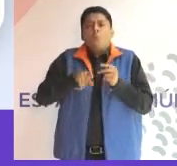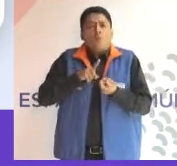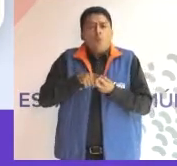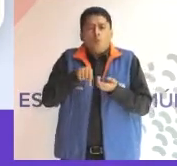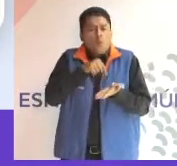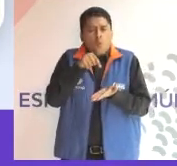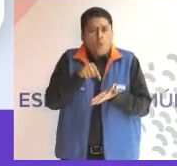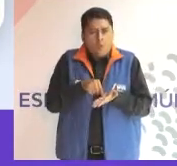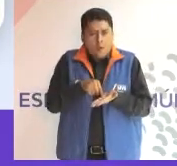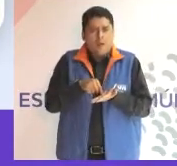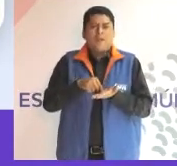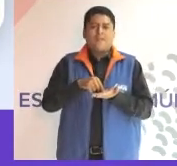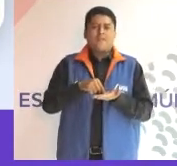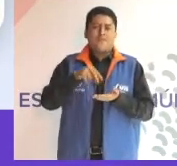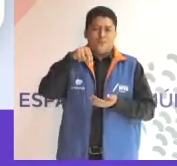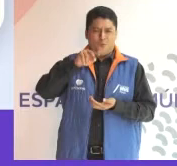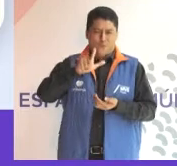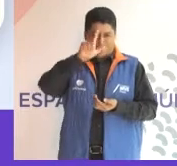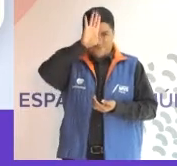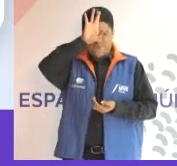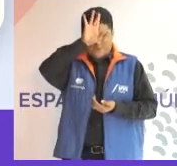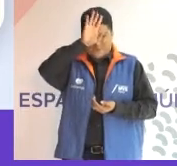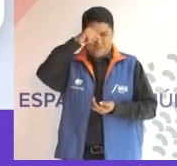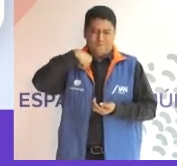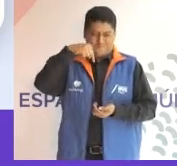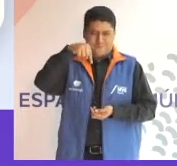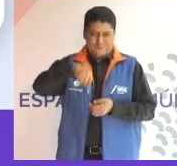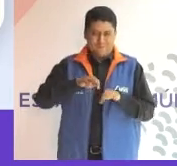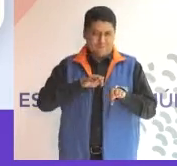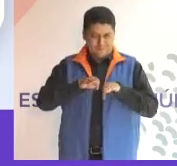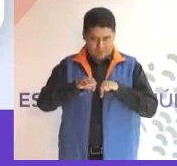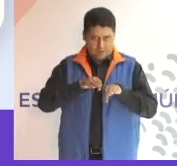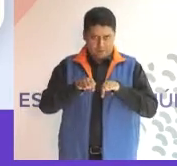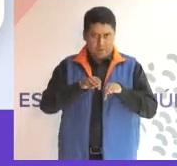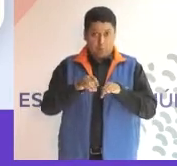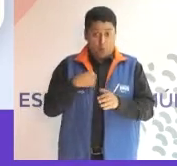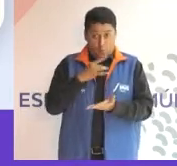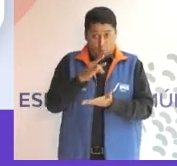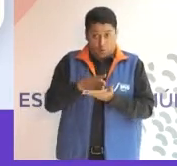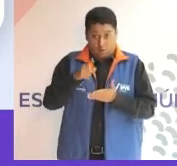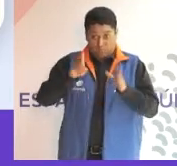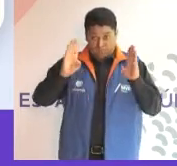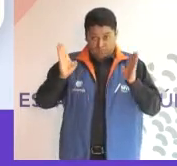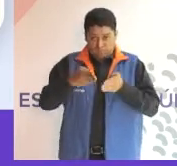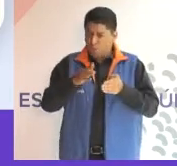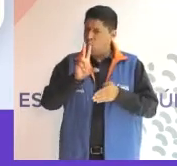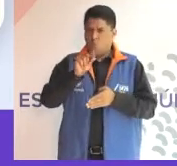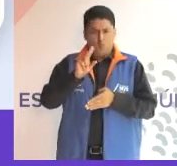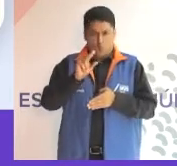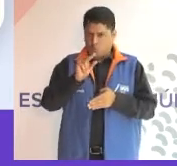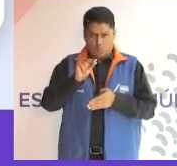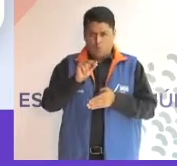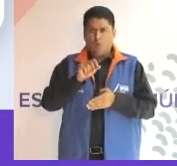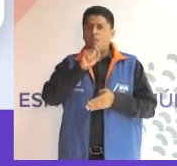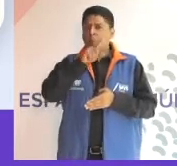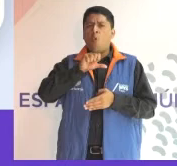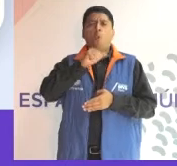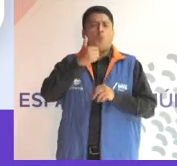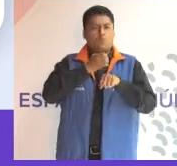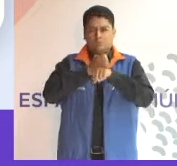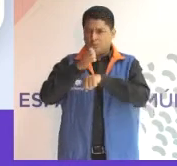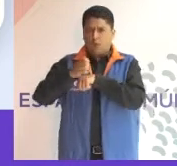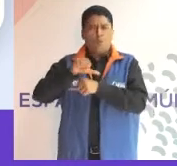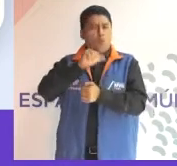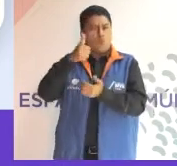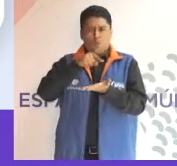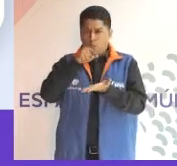también, afortunadamente, en los últimos 8 años nos hemos movido también a otras entidades de la República. Como